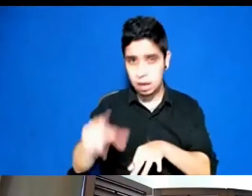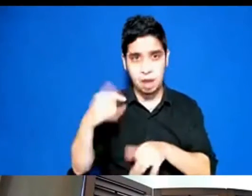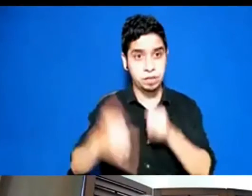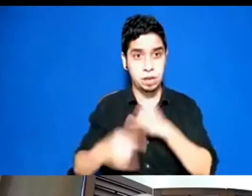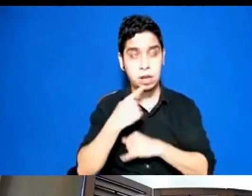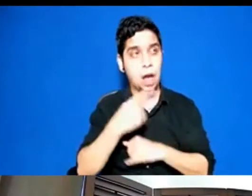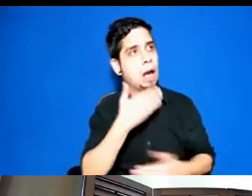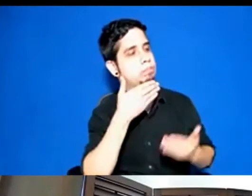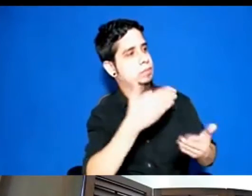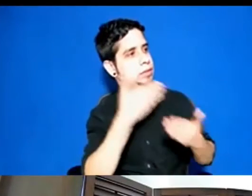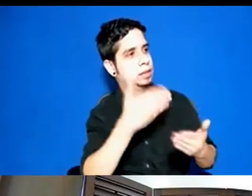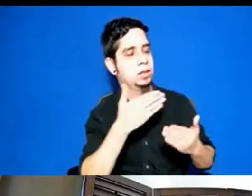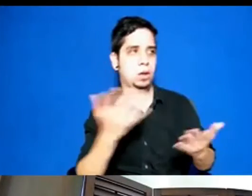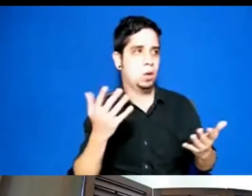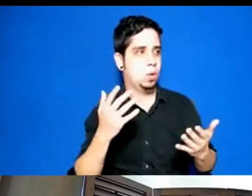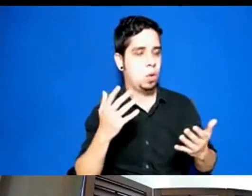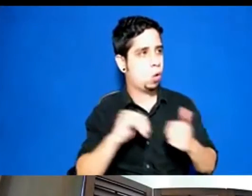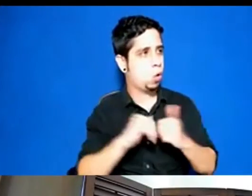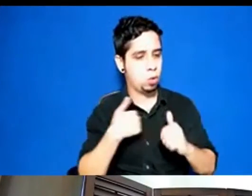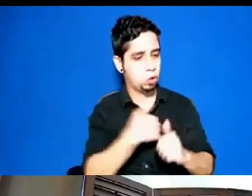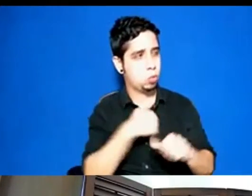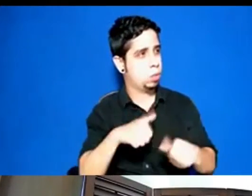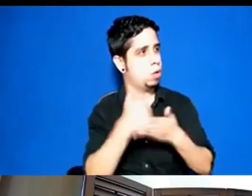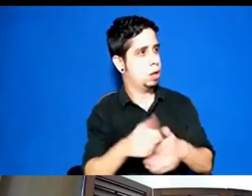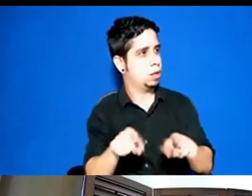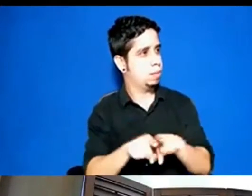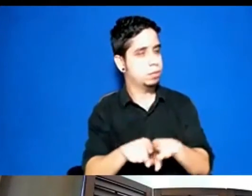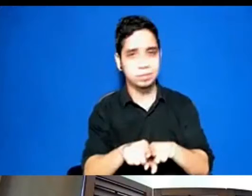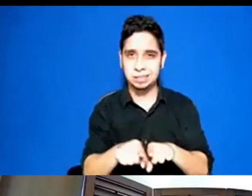y diciendo cómo podemos ayudar. Exacto.